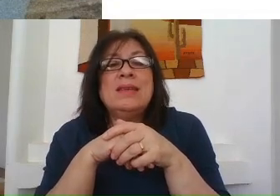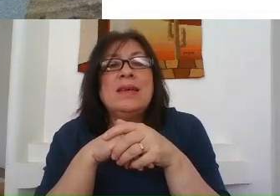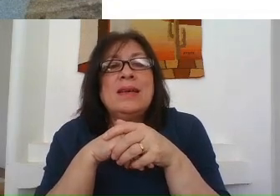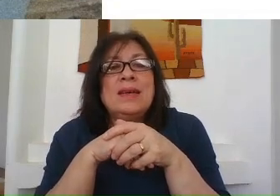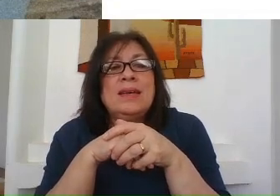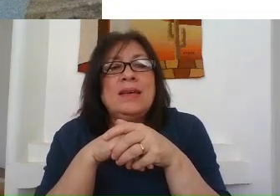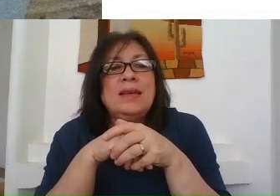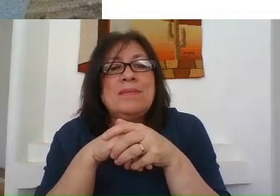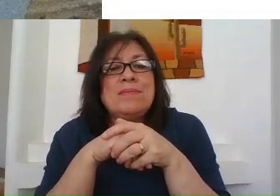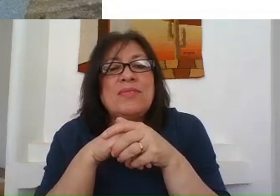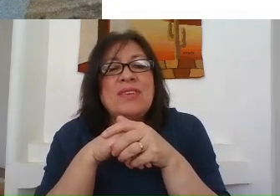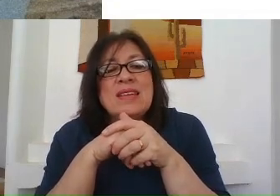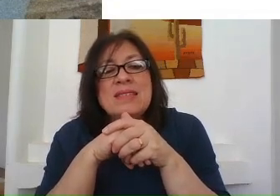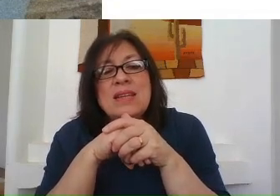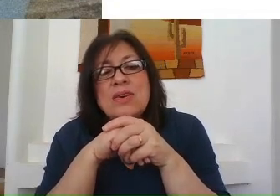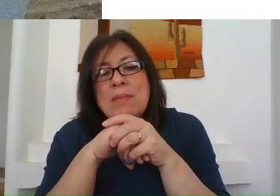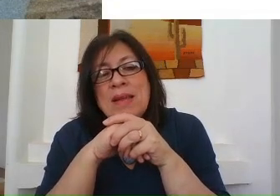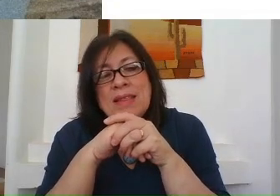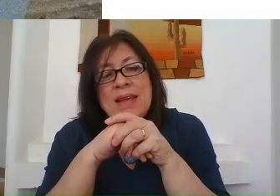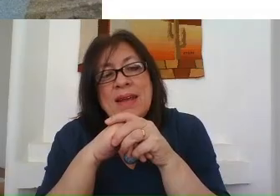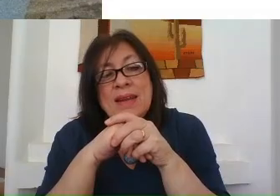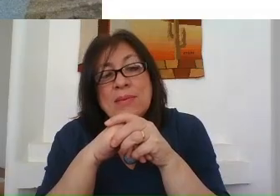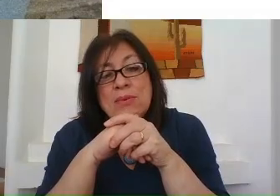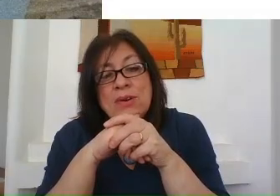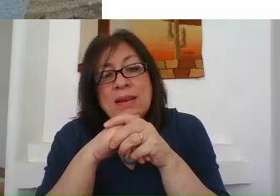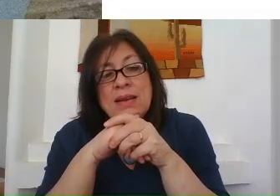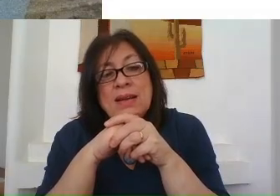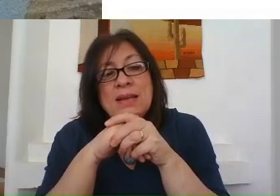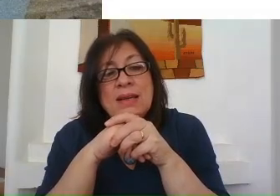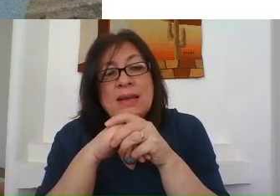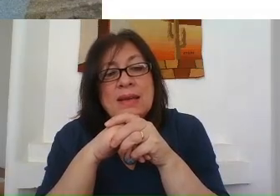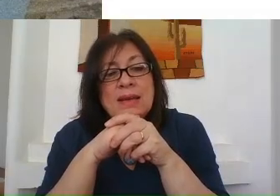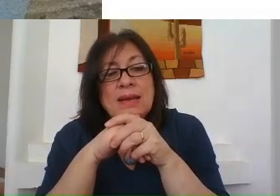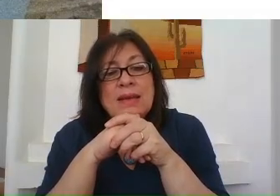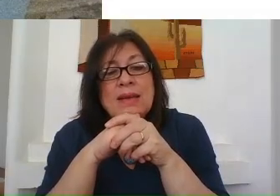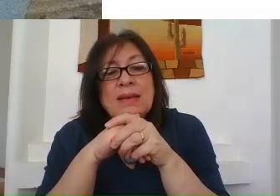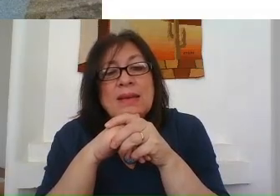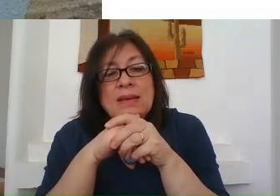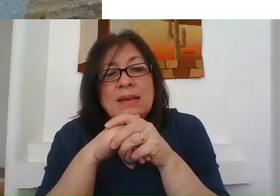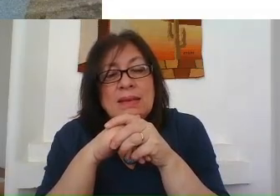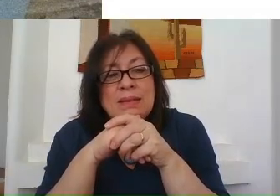importante. Y fíjense lo que plantea Narbona,